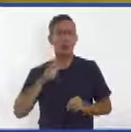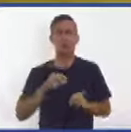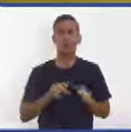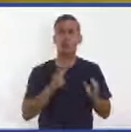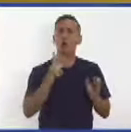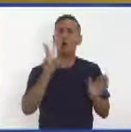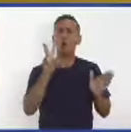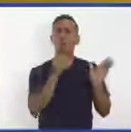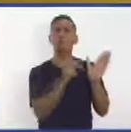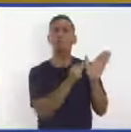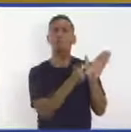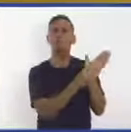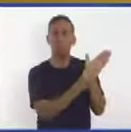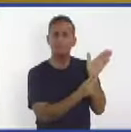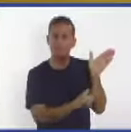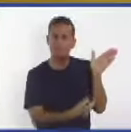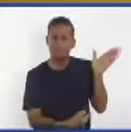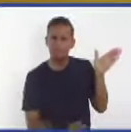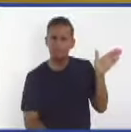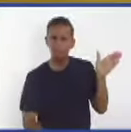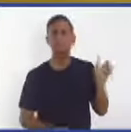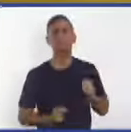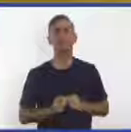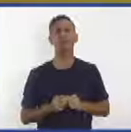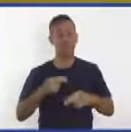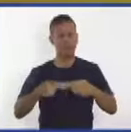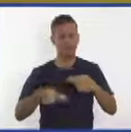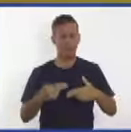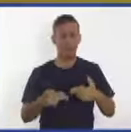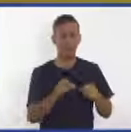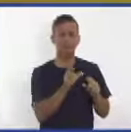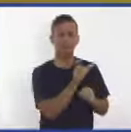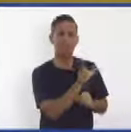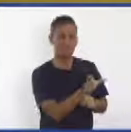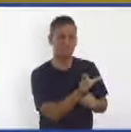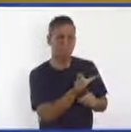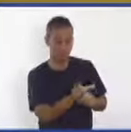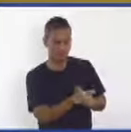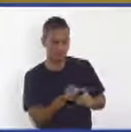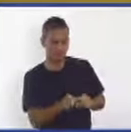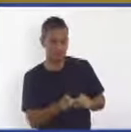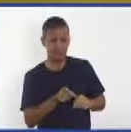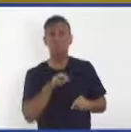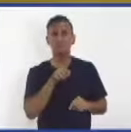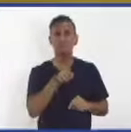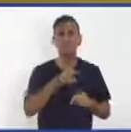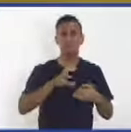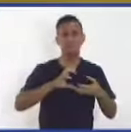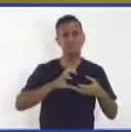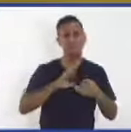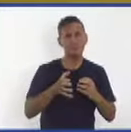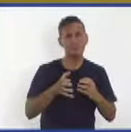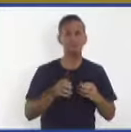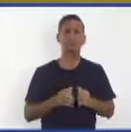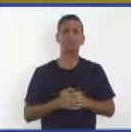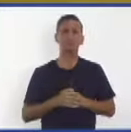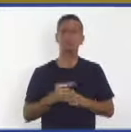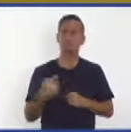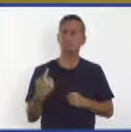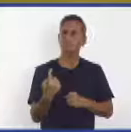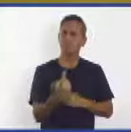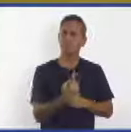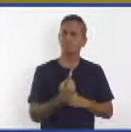y también a la construcción de textos o sea que de este modo nosotros vamos a